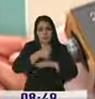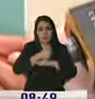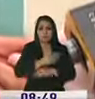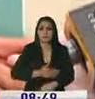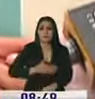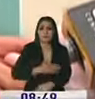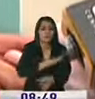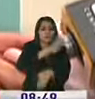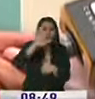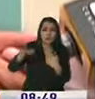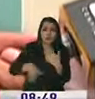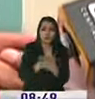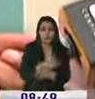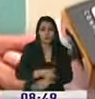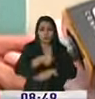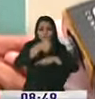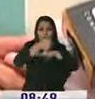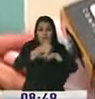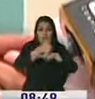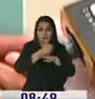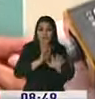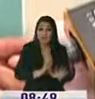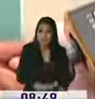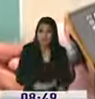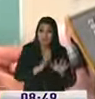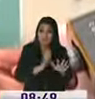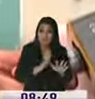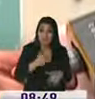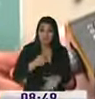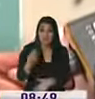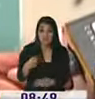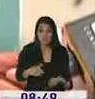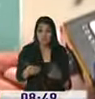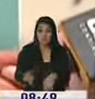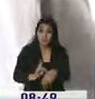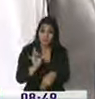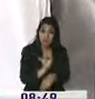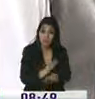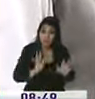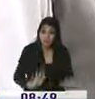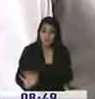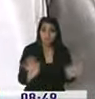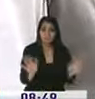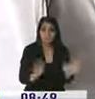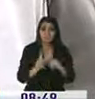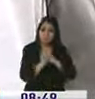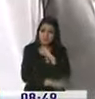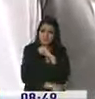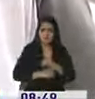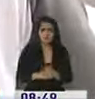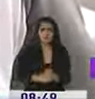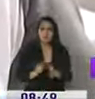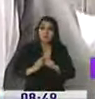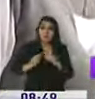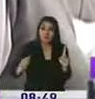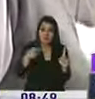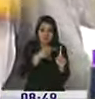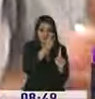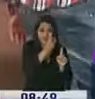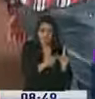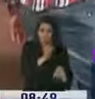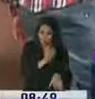a todas, que este suceso, que esto que pasó, no quede en la impunidad. Mientras el abogado del sospechoso argumentó